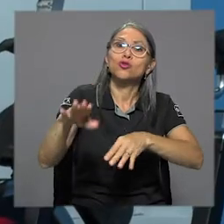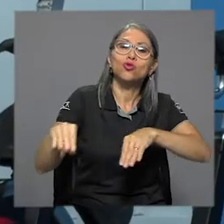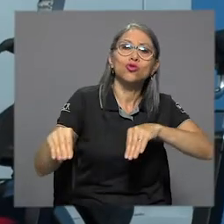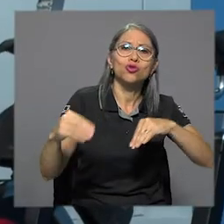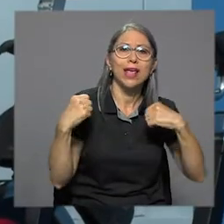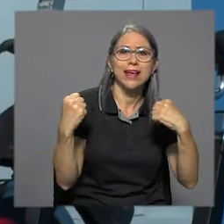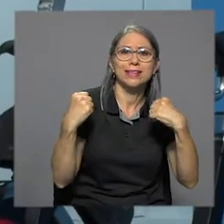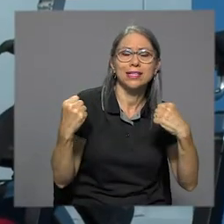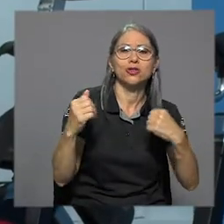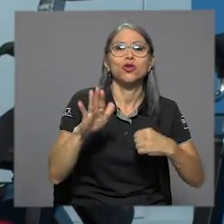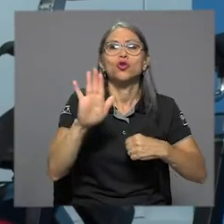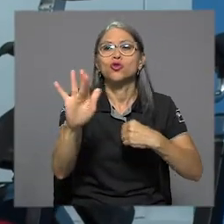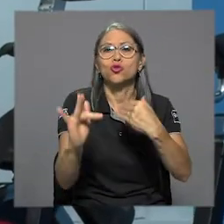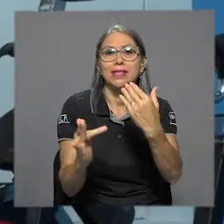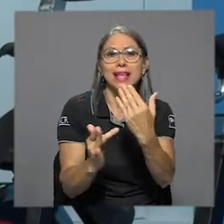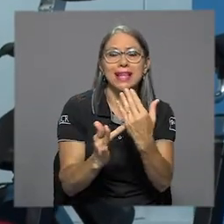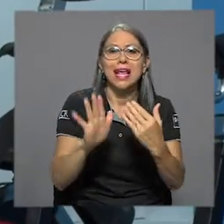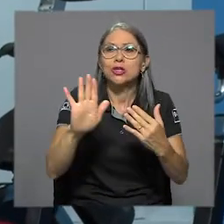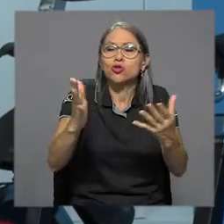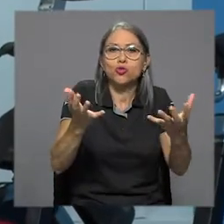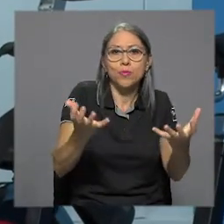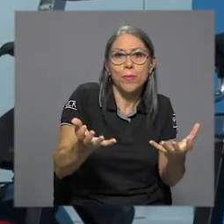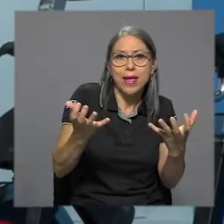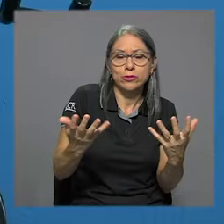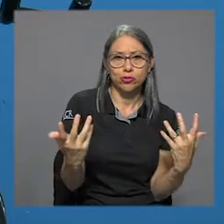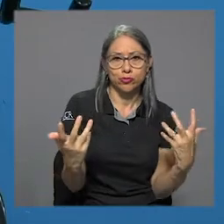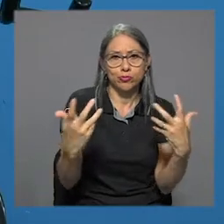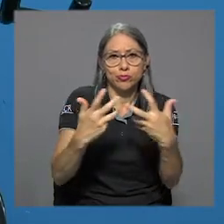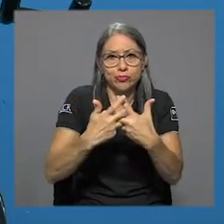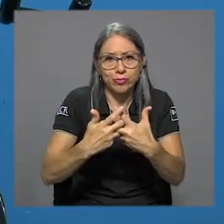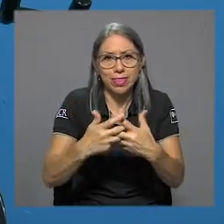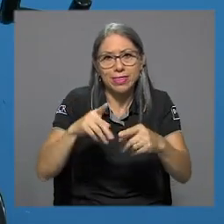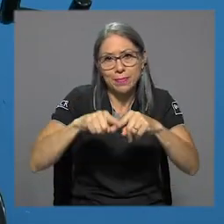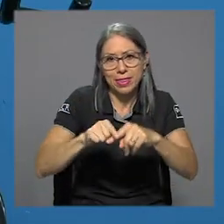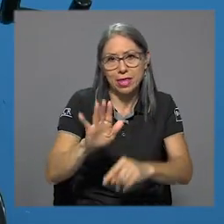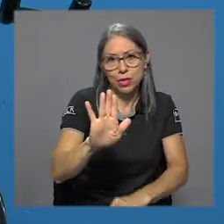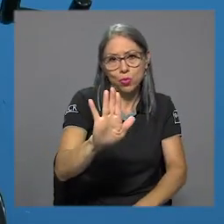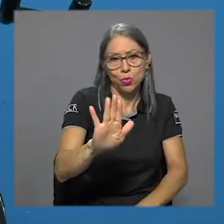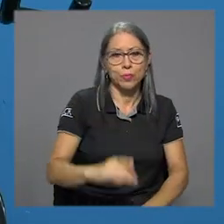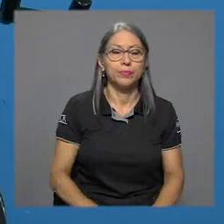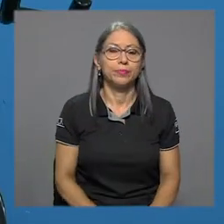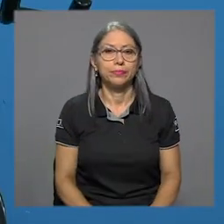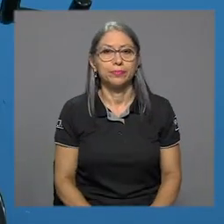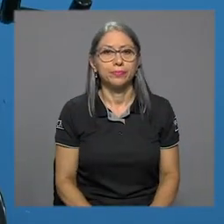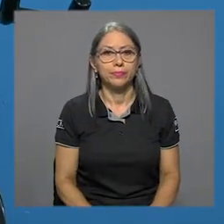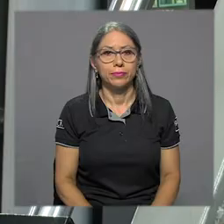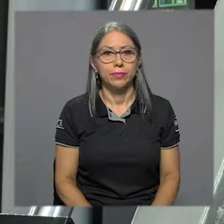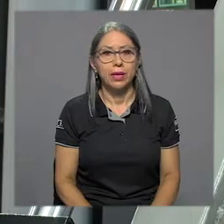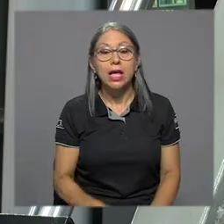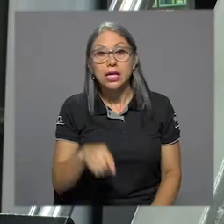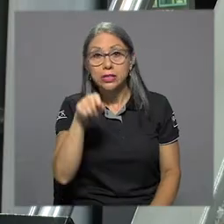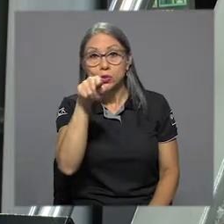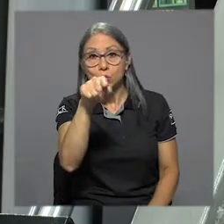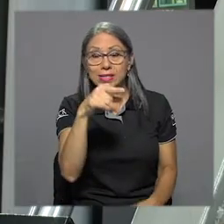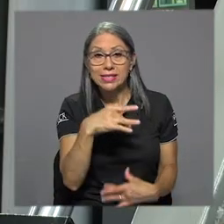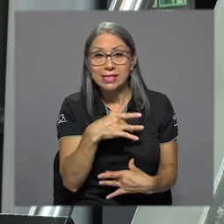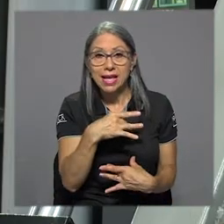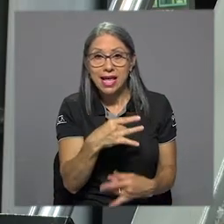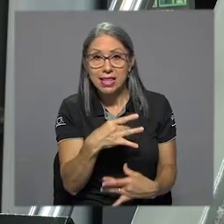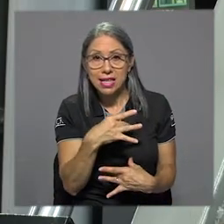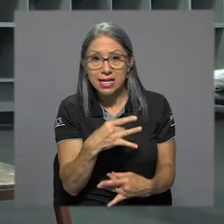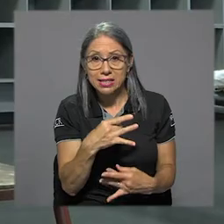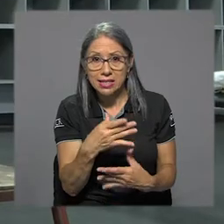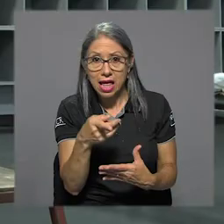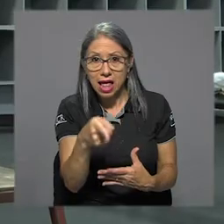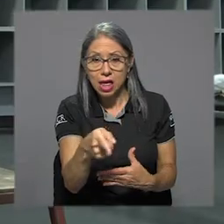explicada y con los pesos adecuados según sus necesidades o su fuerza como tal. Si usted